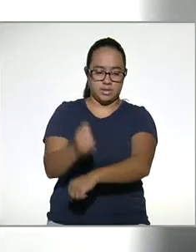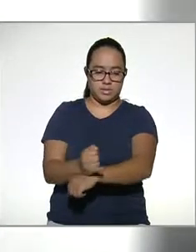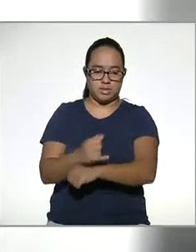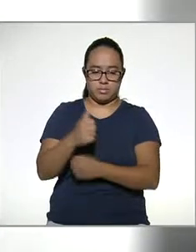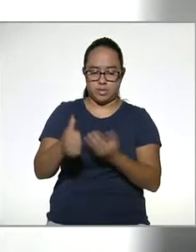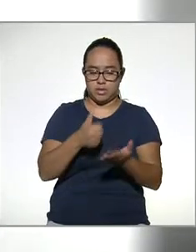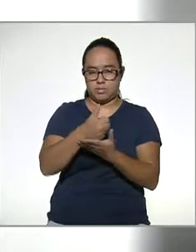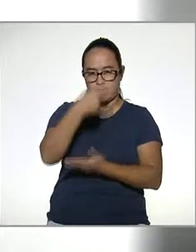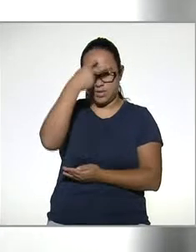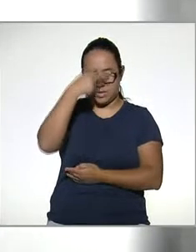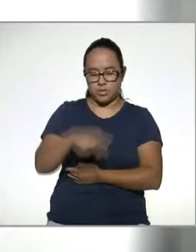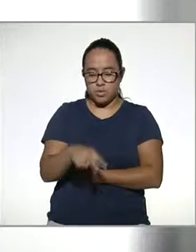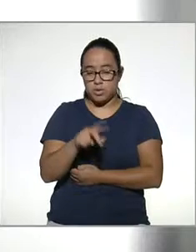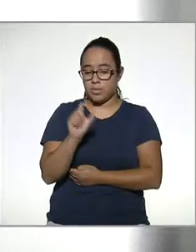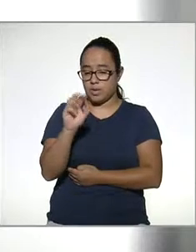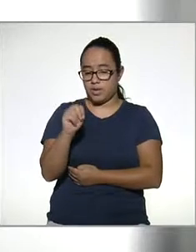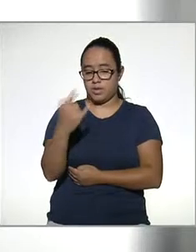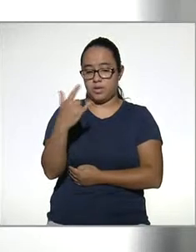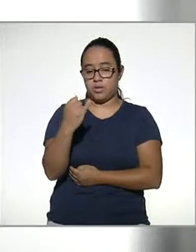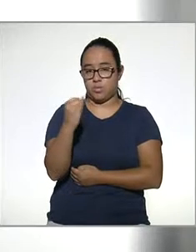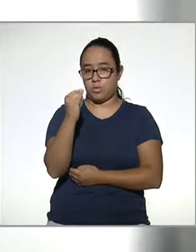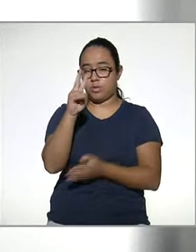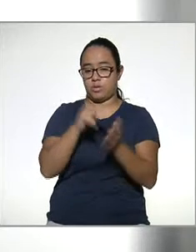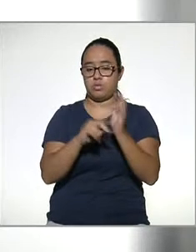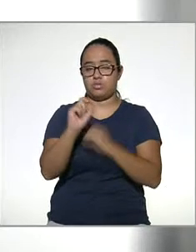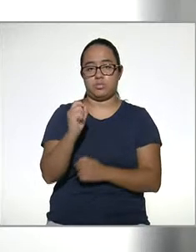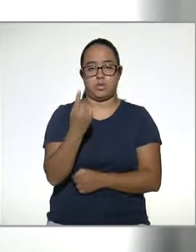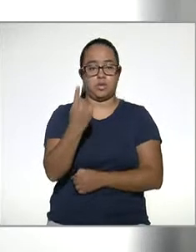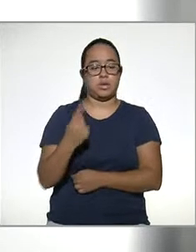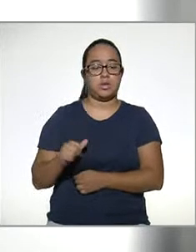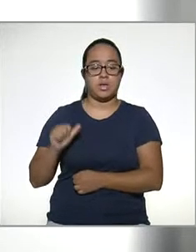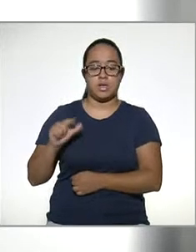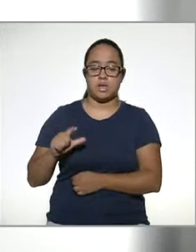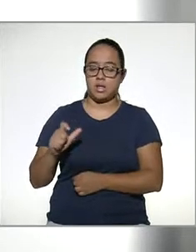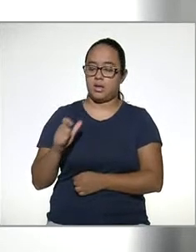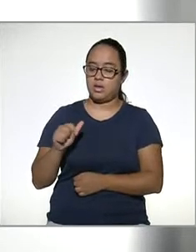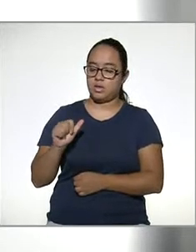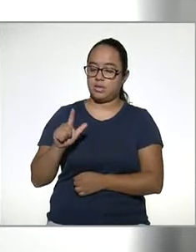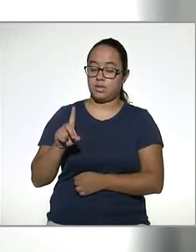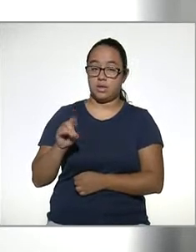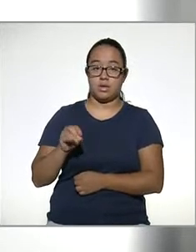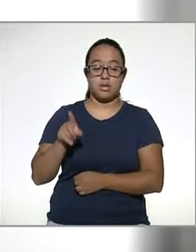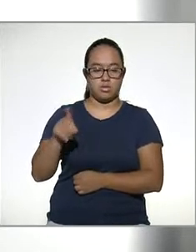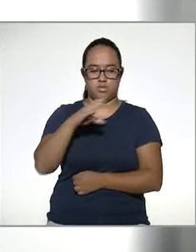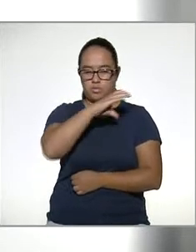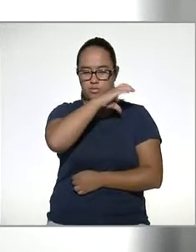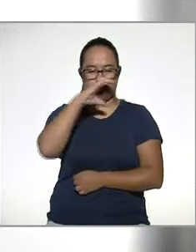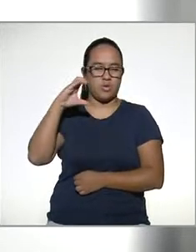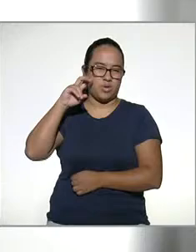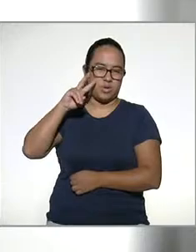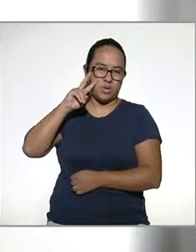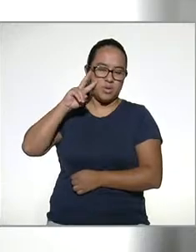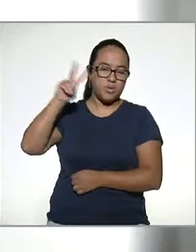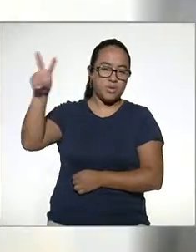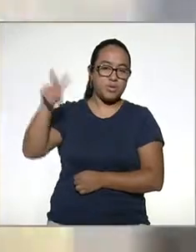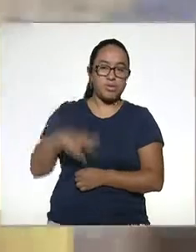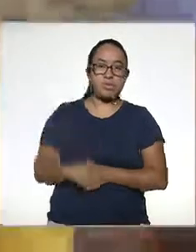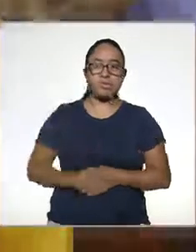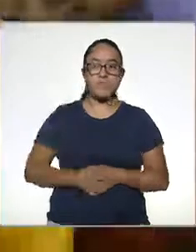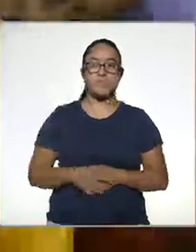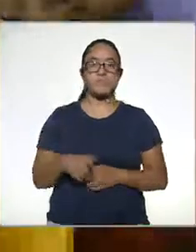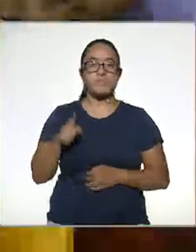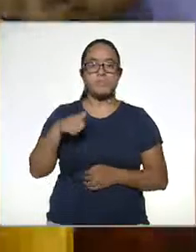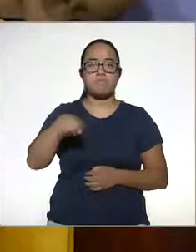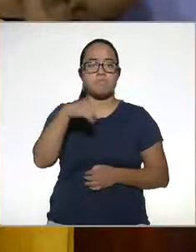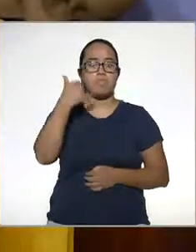de México, el 29 de junio de 2021. Alex Aldo Reyes Ortega, la fotografía en pantalla y la recuerdo la línea